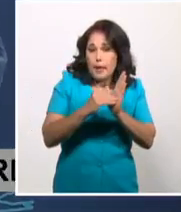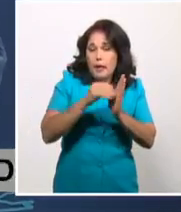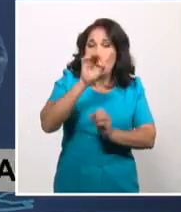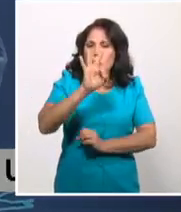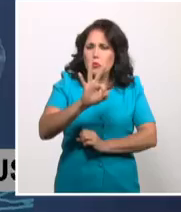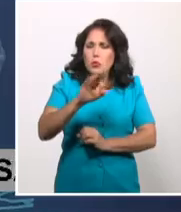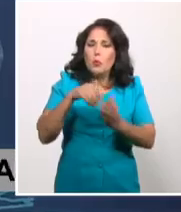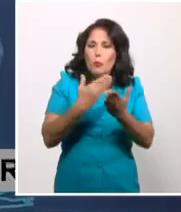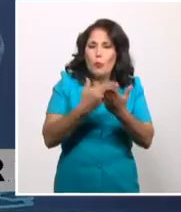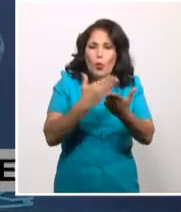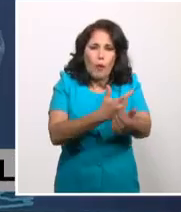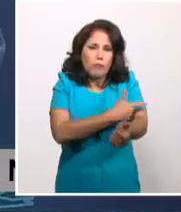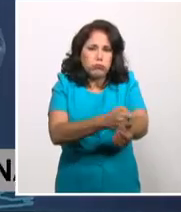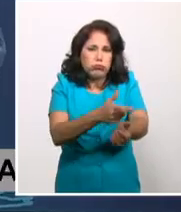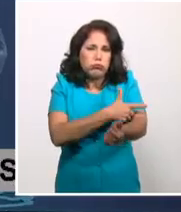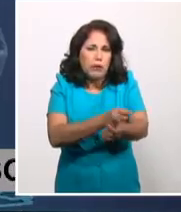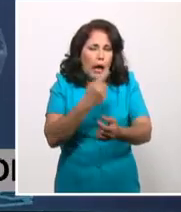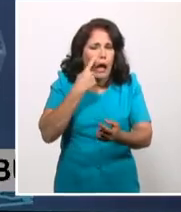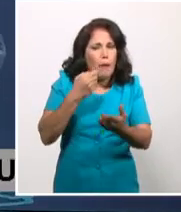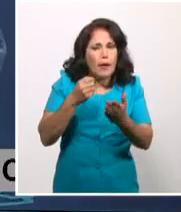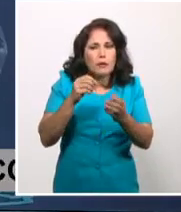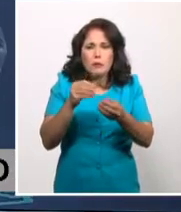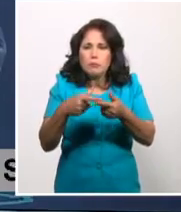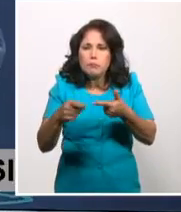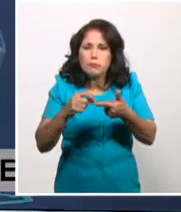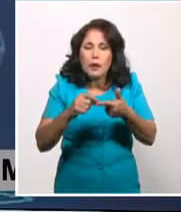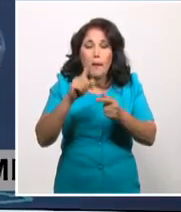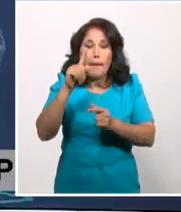1.895 pruebas de diagnóstico a